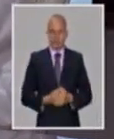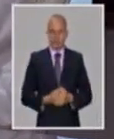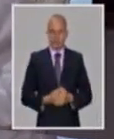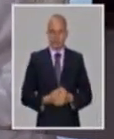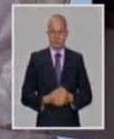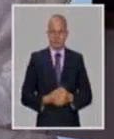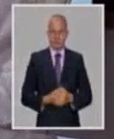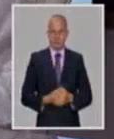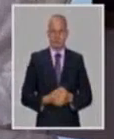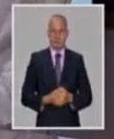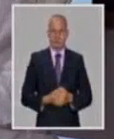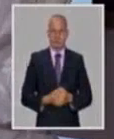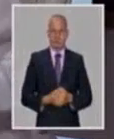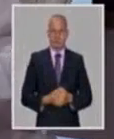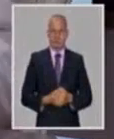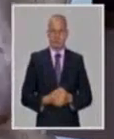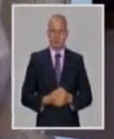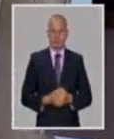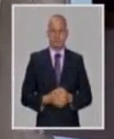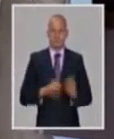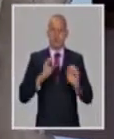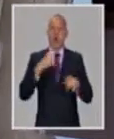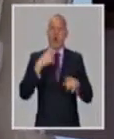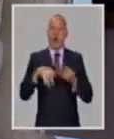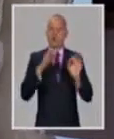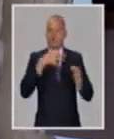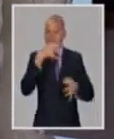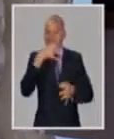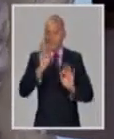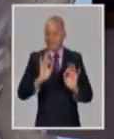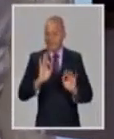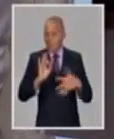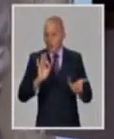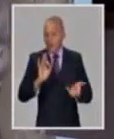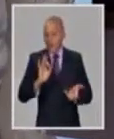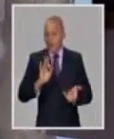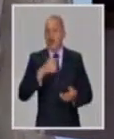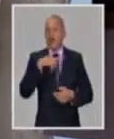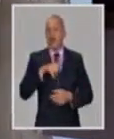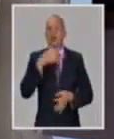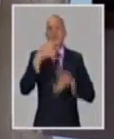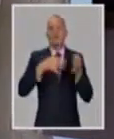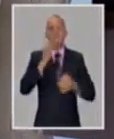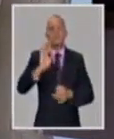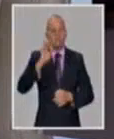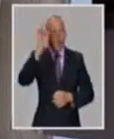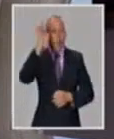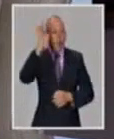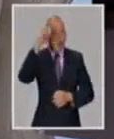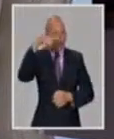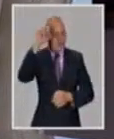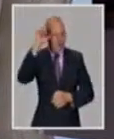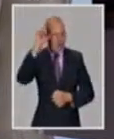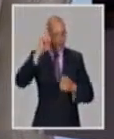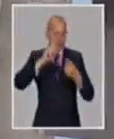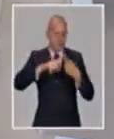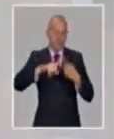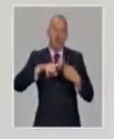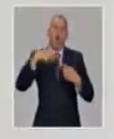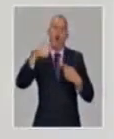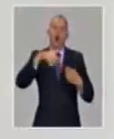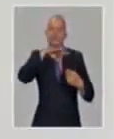interesante, autorizar la comercialización de carne bovina, vacuno y búfalo. Vacuno y búfalo.